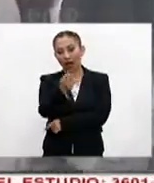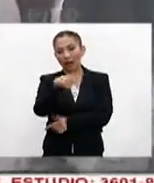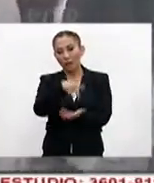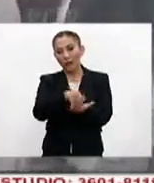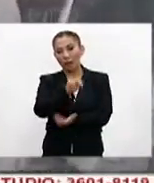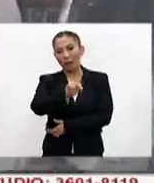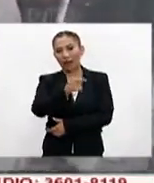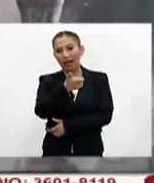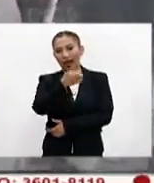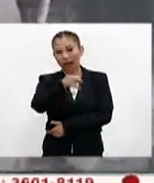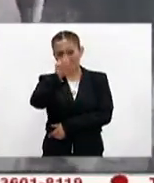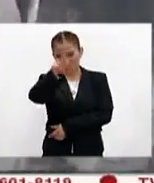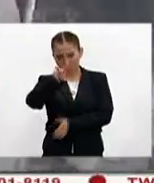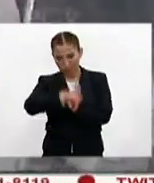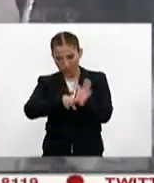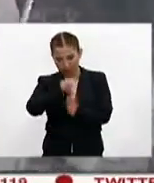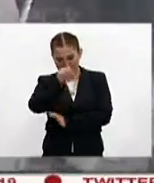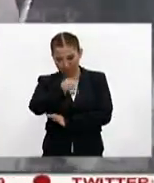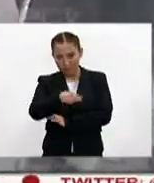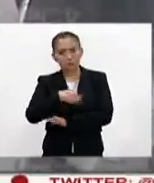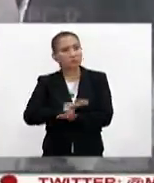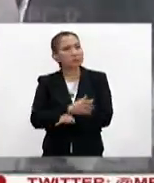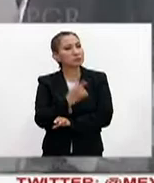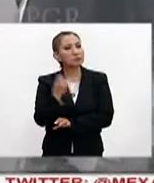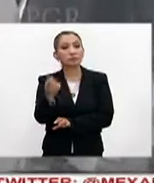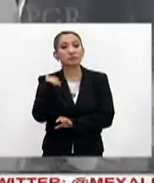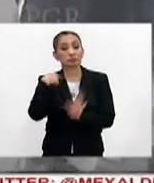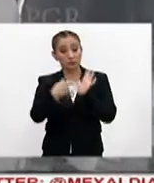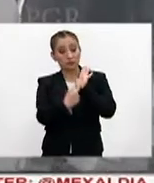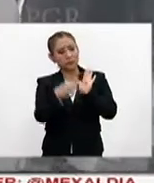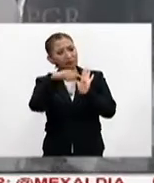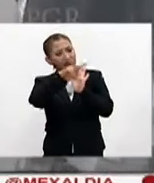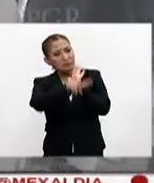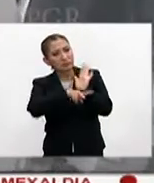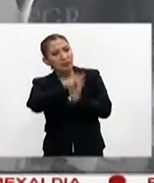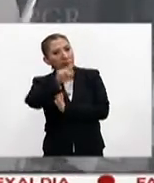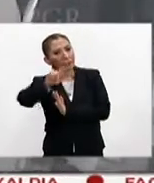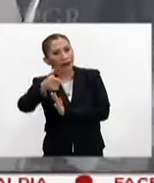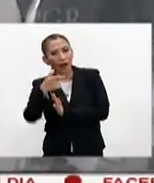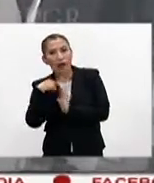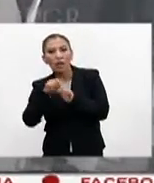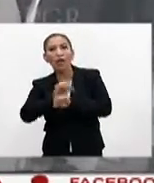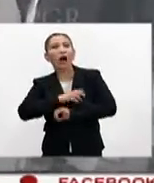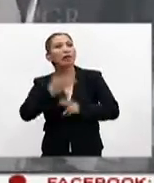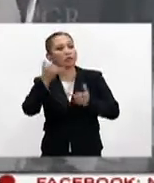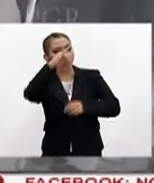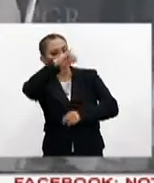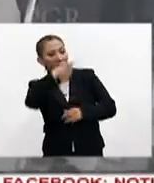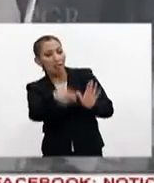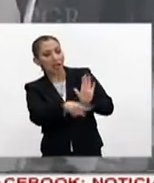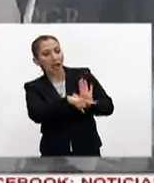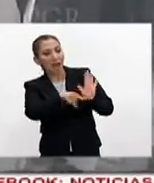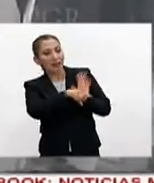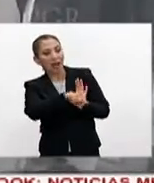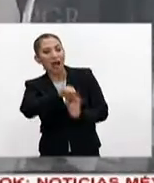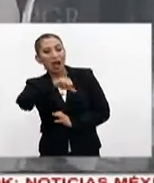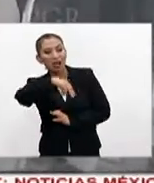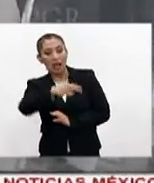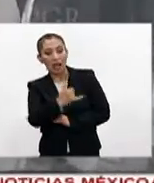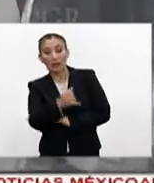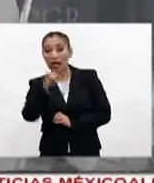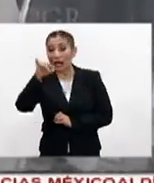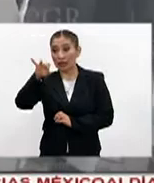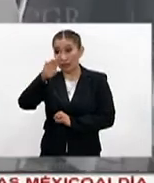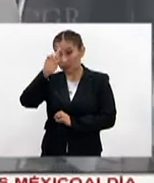de la PGR, que usted ve. Esto debido a que la exhibición del video en la página de la PGR puede generar una imagen negativa de Anaya. El